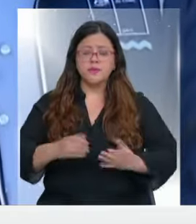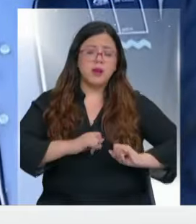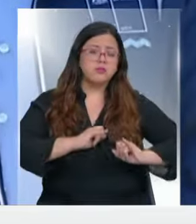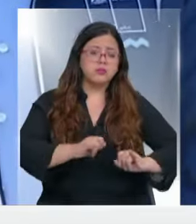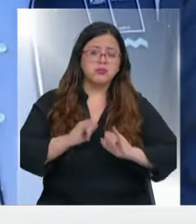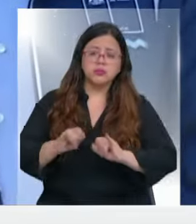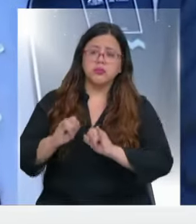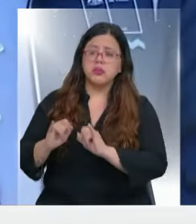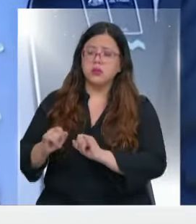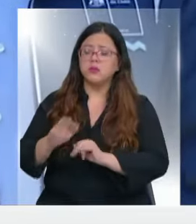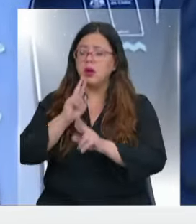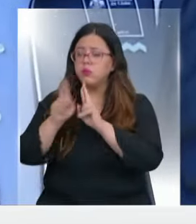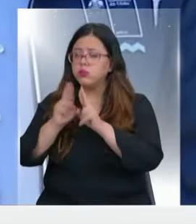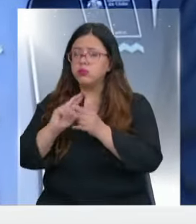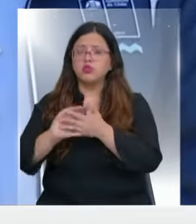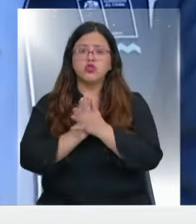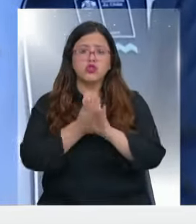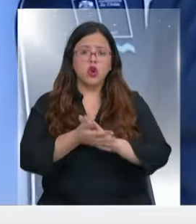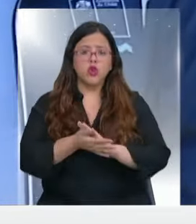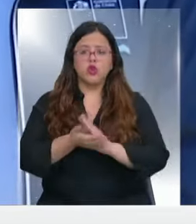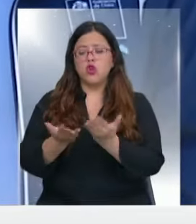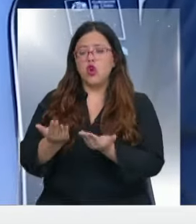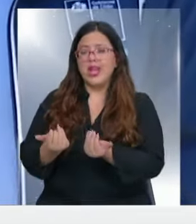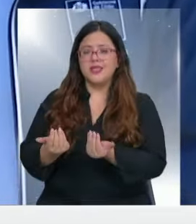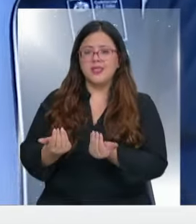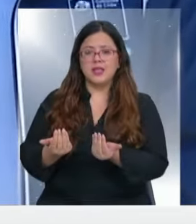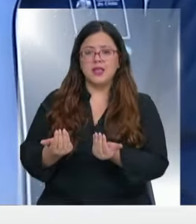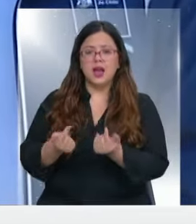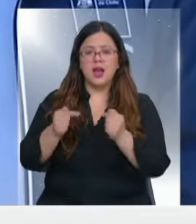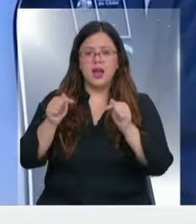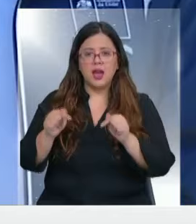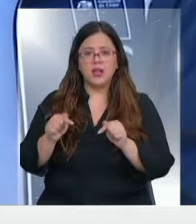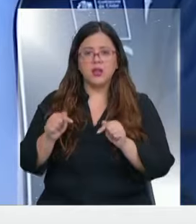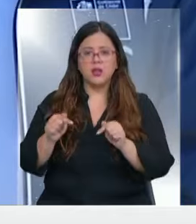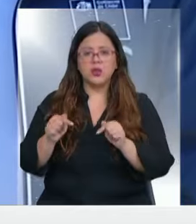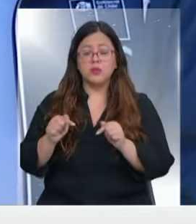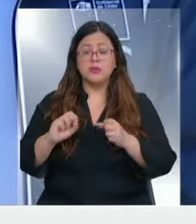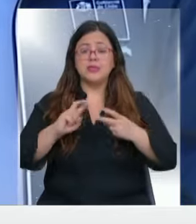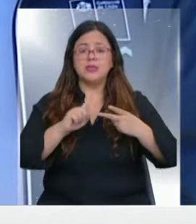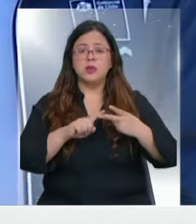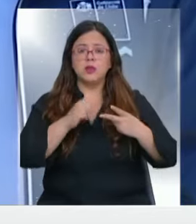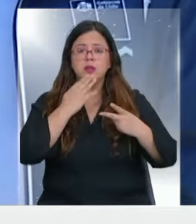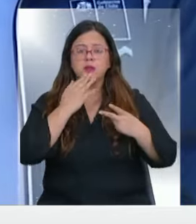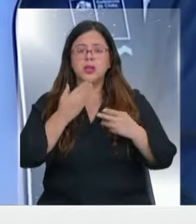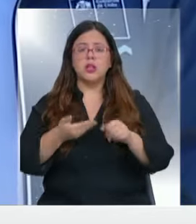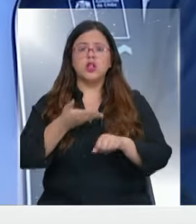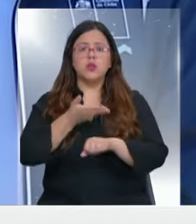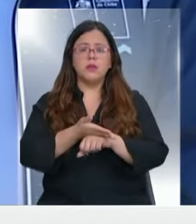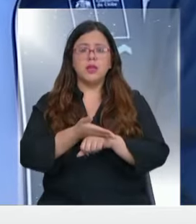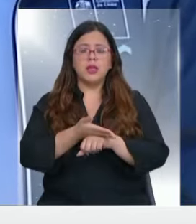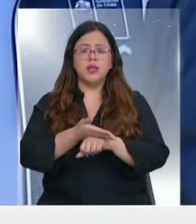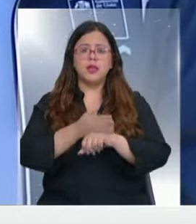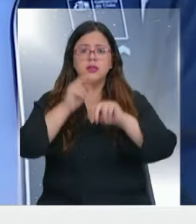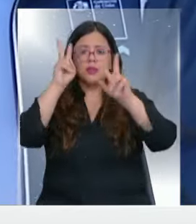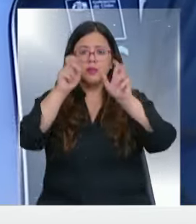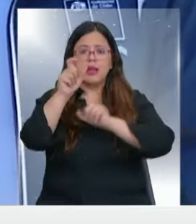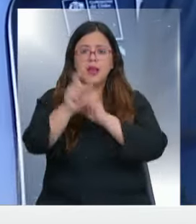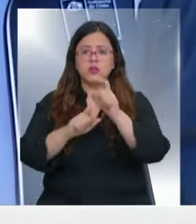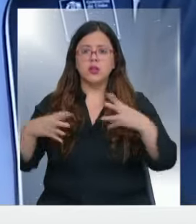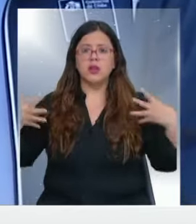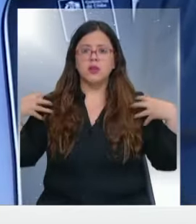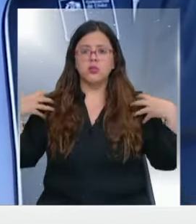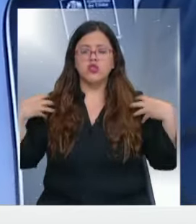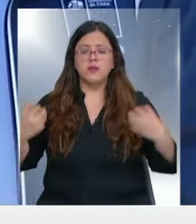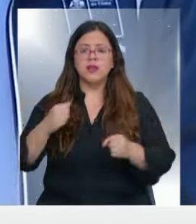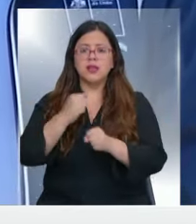informar, requerir, responder todo lo que se le requiere en este tipo de asuntos. Y en segundo lugar, también lo ha solicitado respecto a quienes ejercen